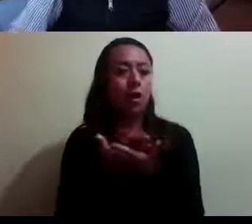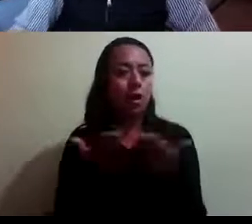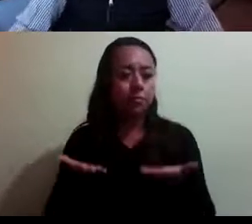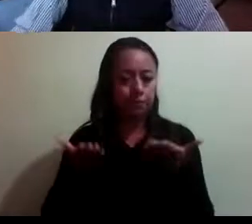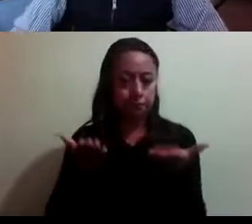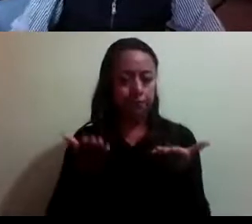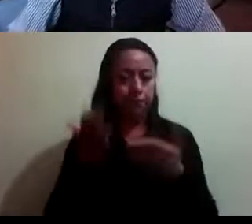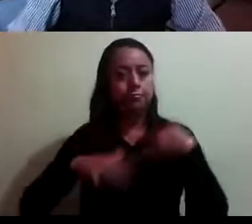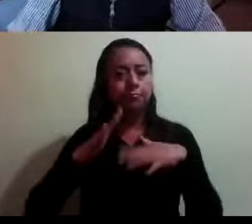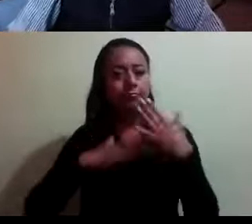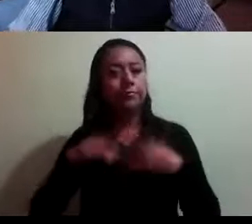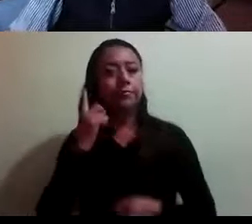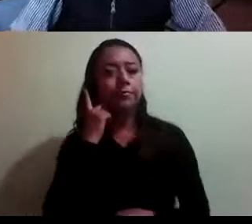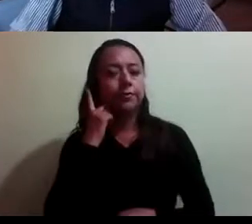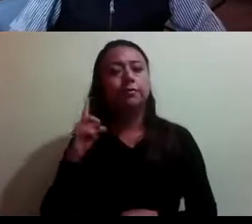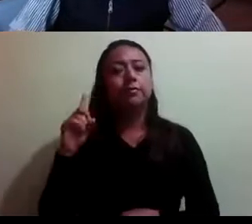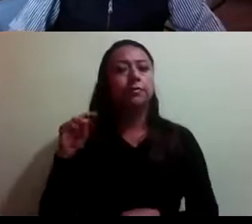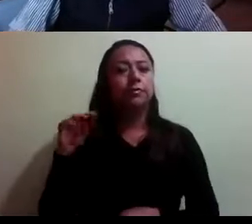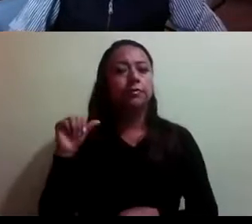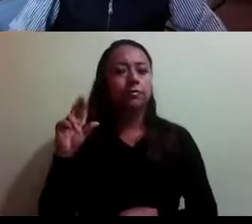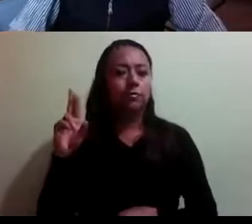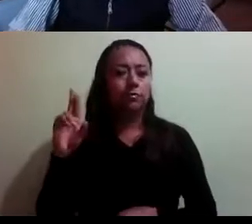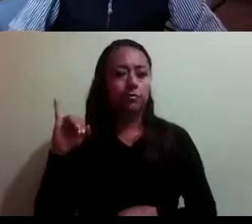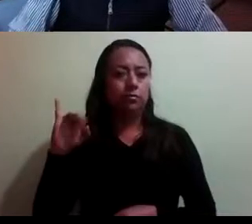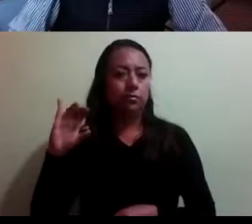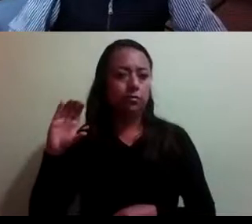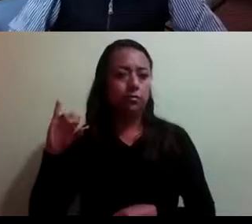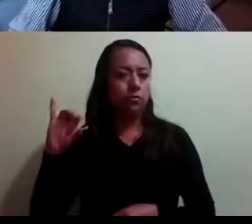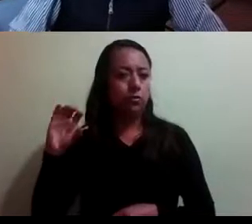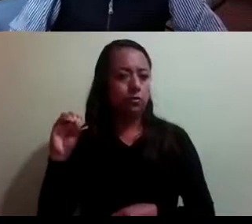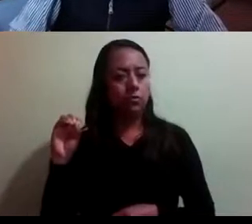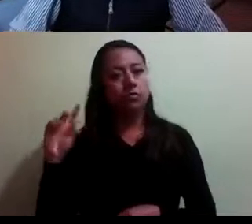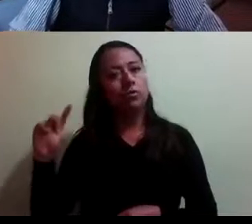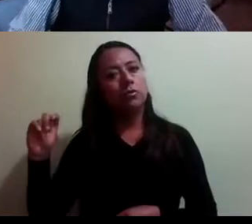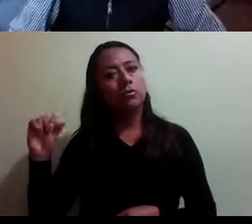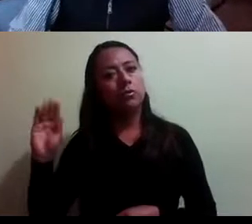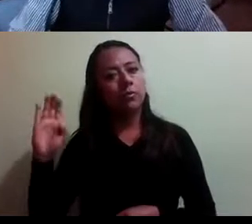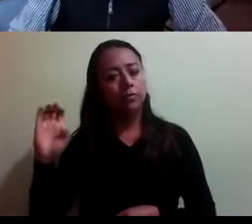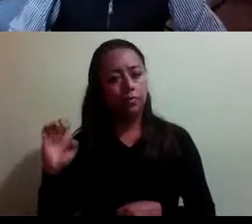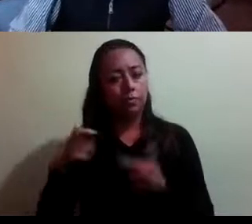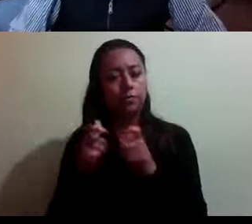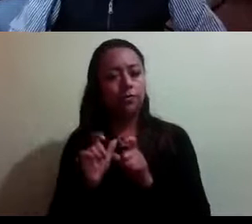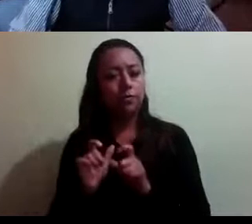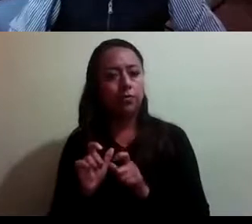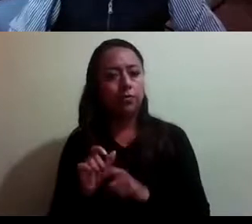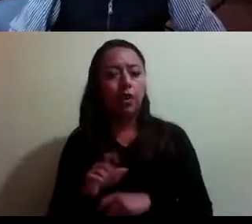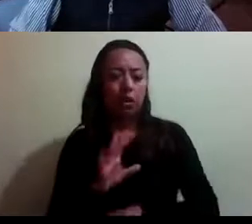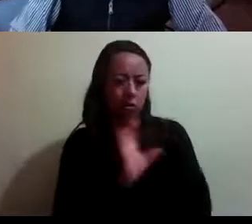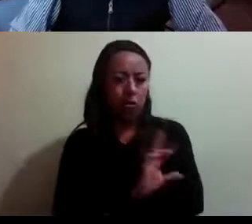Mauricio Tabe Chartea, coordinador del Grupo Parlamentario del Partido de Acción Nacional. Diputado Tabe, por